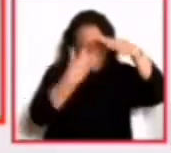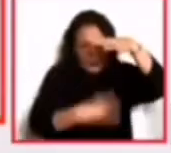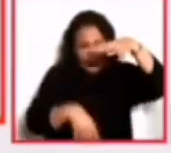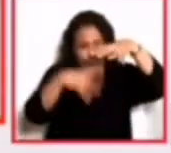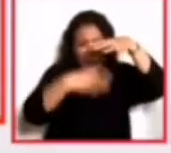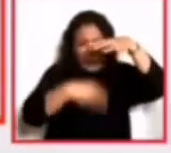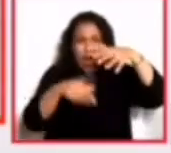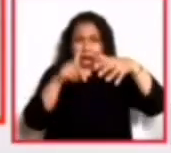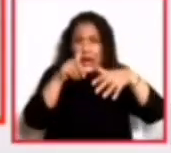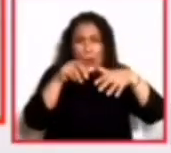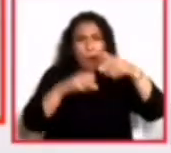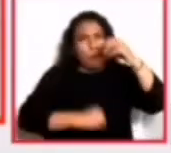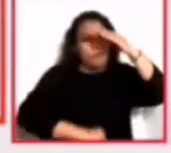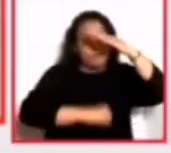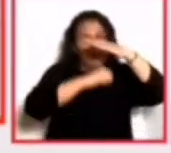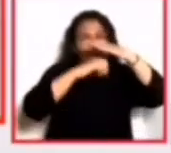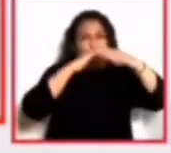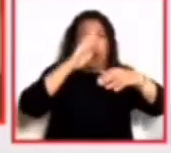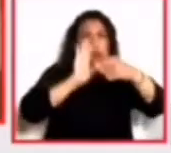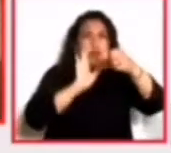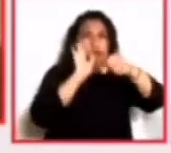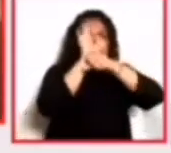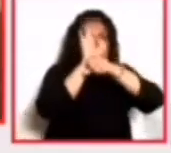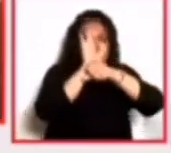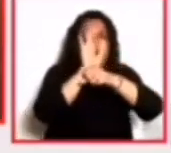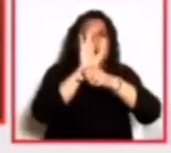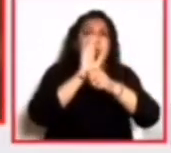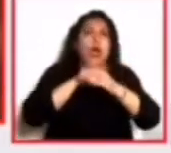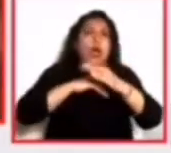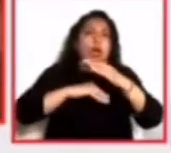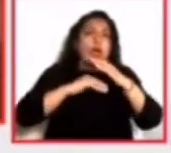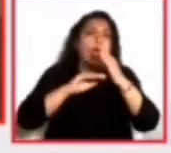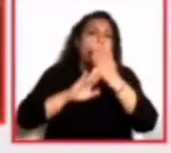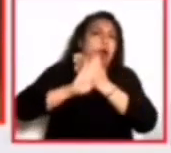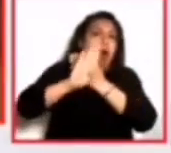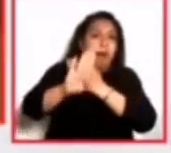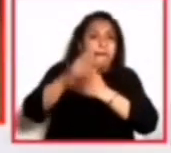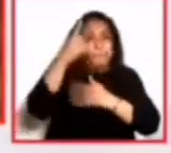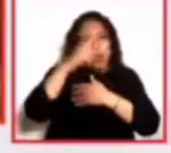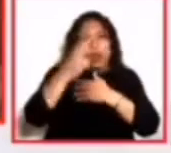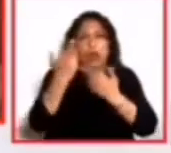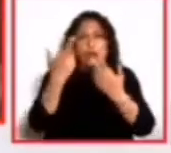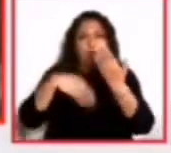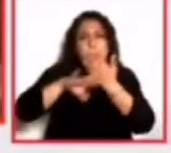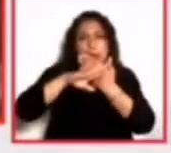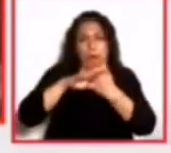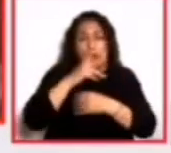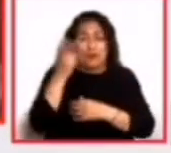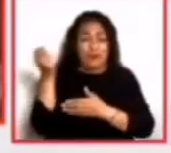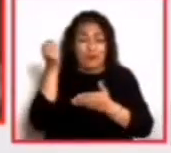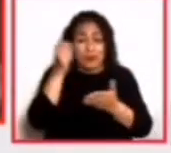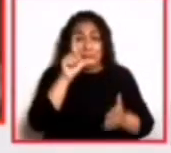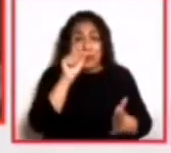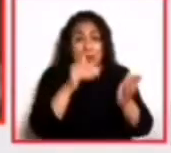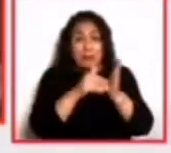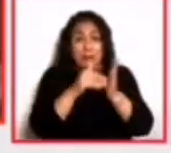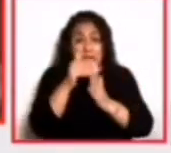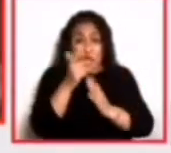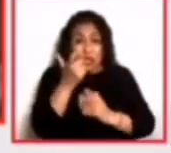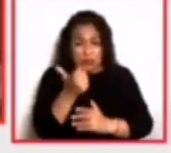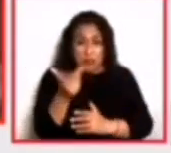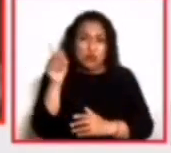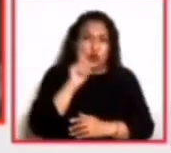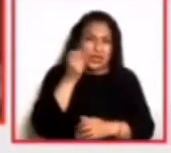evitar daños a la obra que ahí se encuentra. Con esos recursos, 20 millones de pesos, la secretaria le propuso